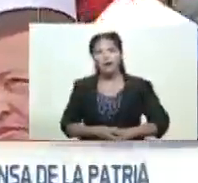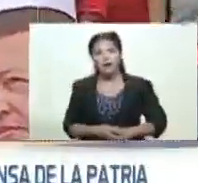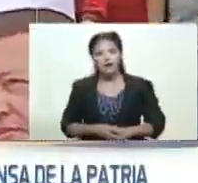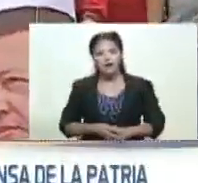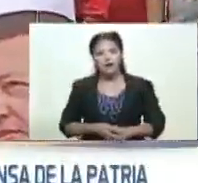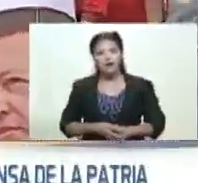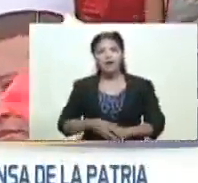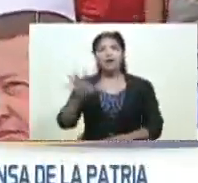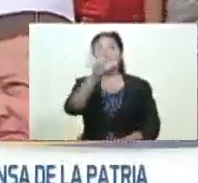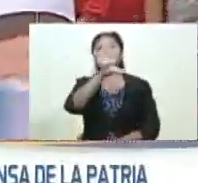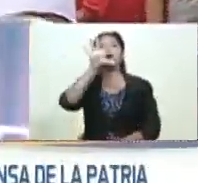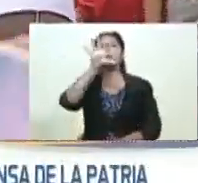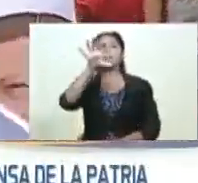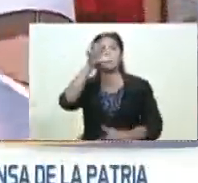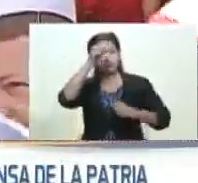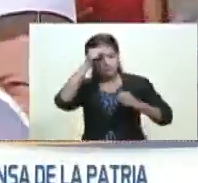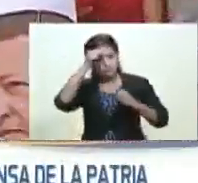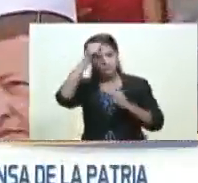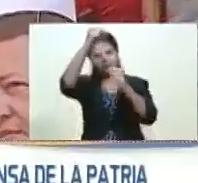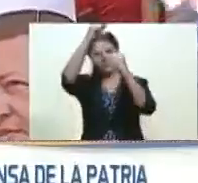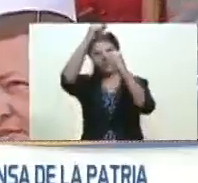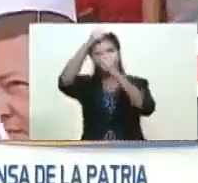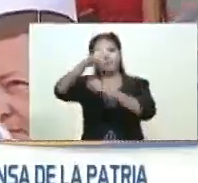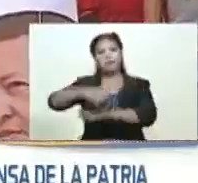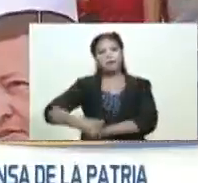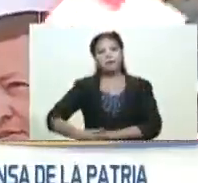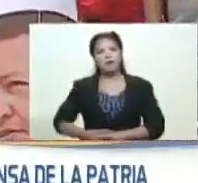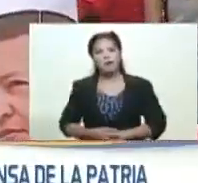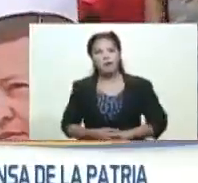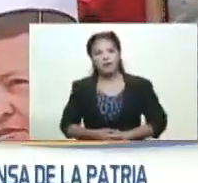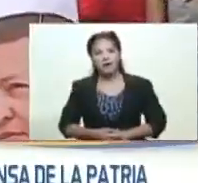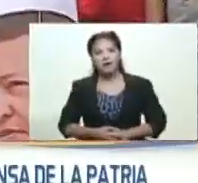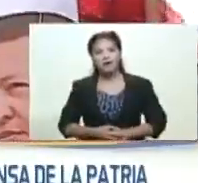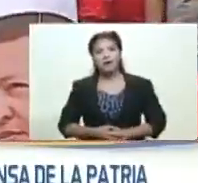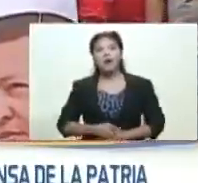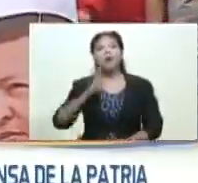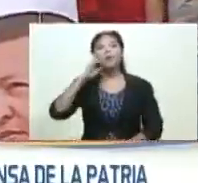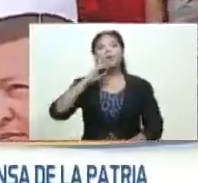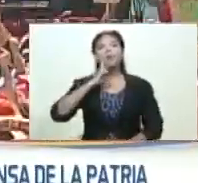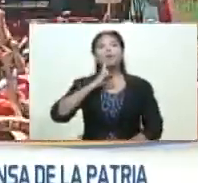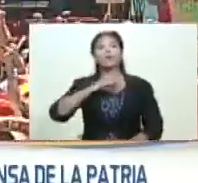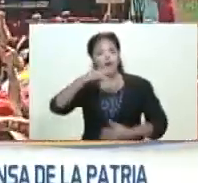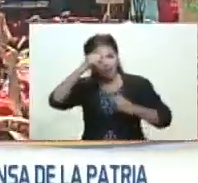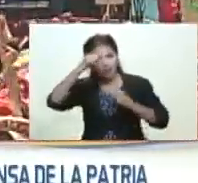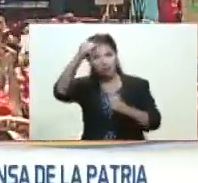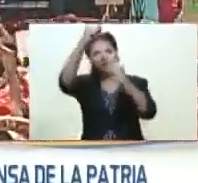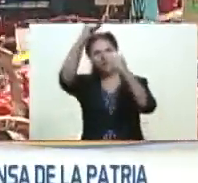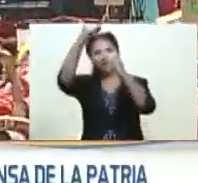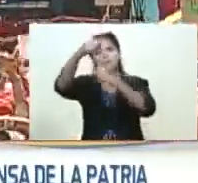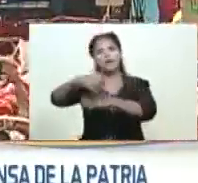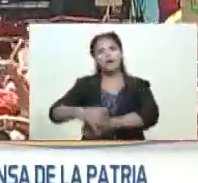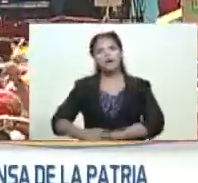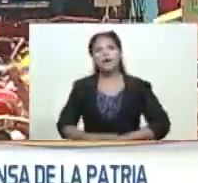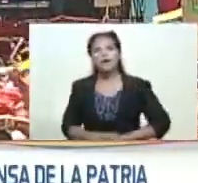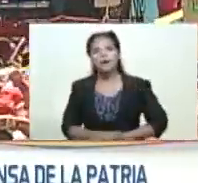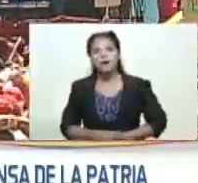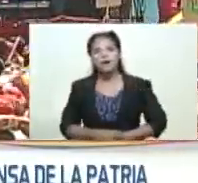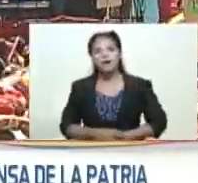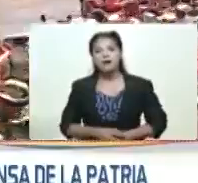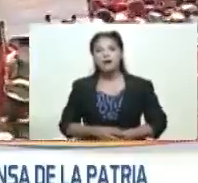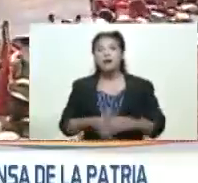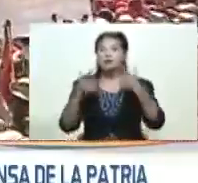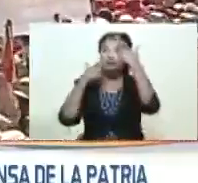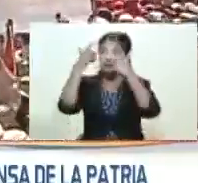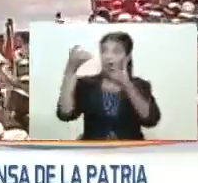¡Que viva la patria valiente! ¡Que viva Bolívar! ¡Que viva el legado